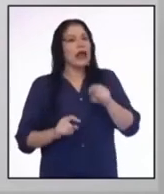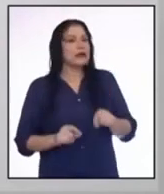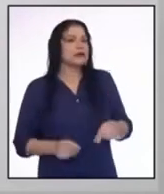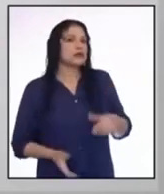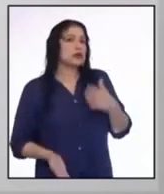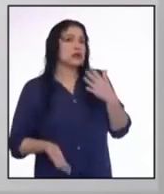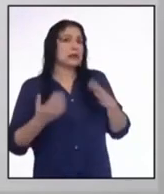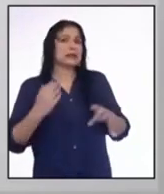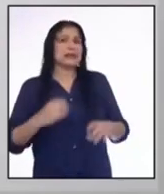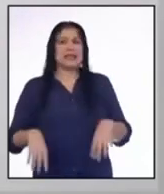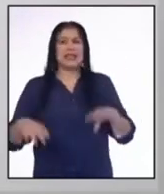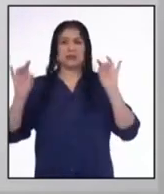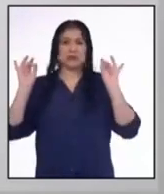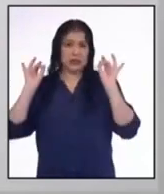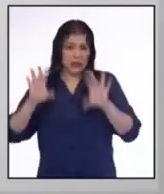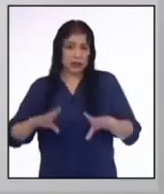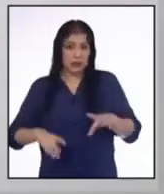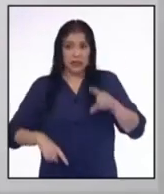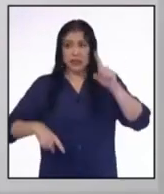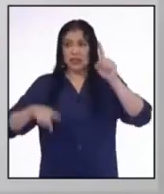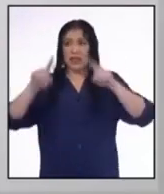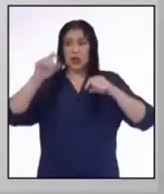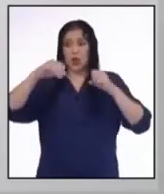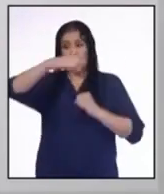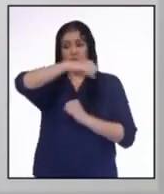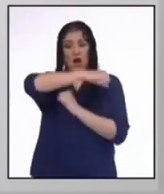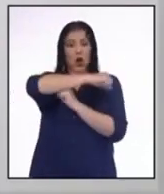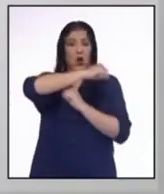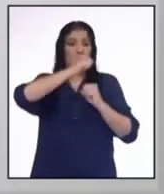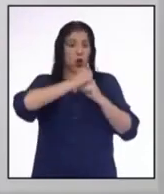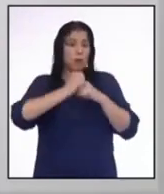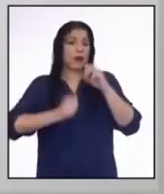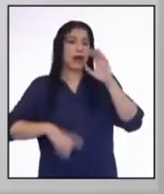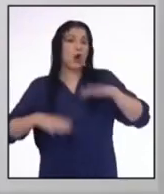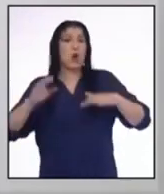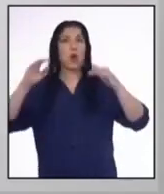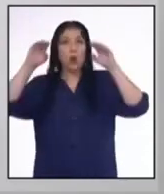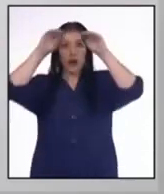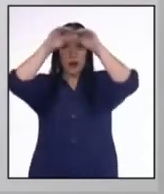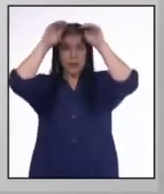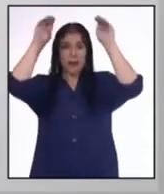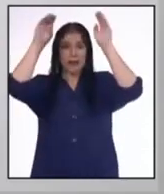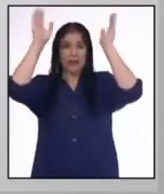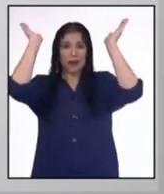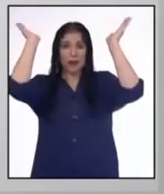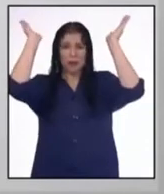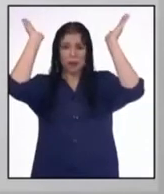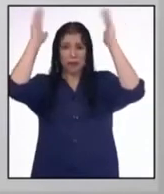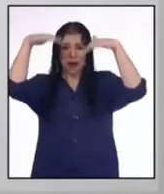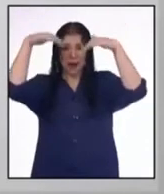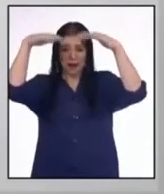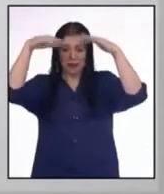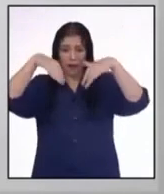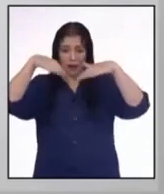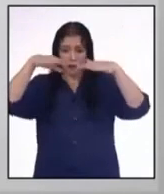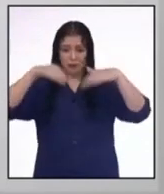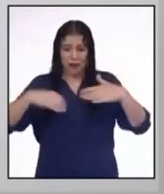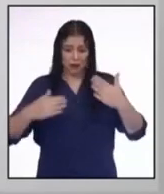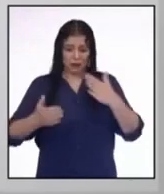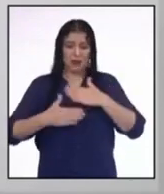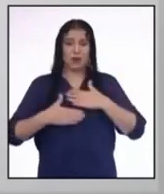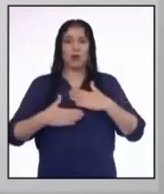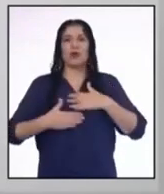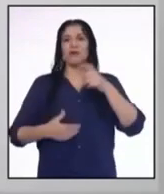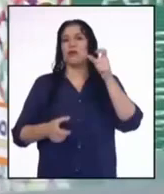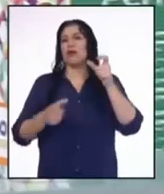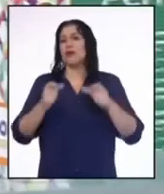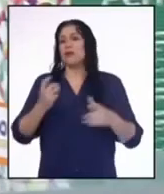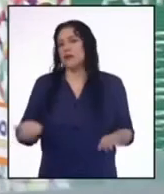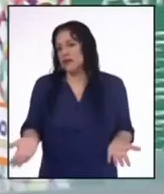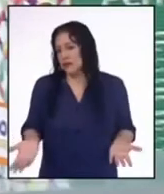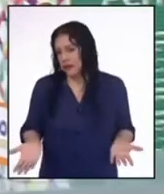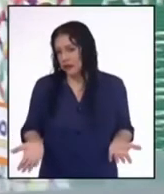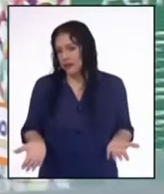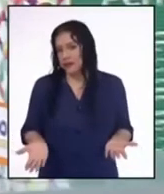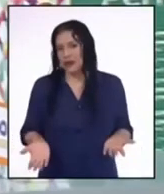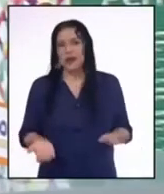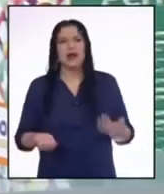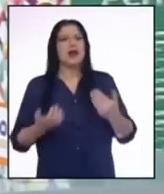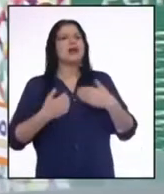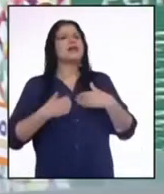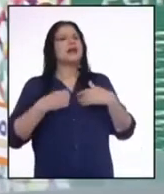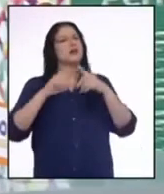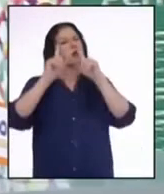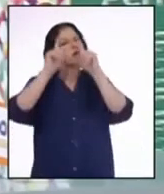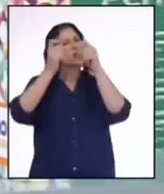sería fatal si alguna columna o una parte del techo se desploma contra el cuerpo de la persona. Tenemos